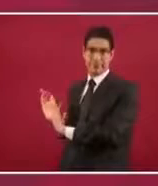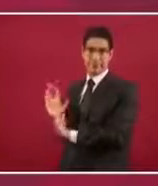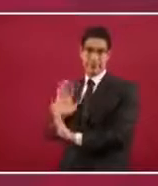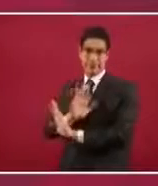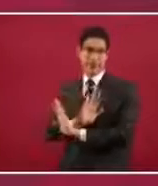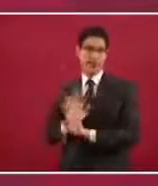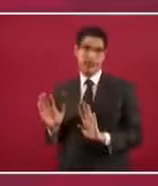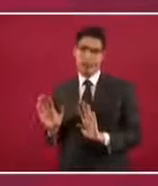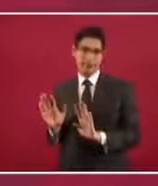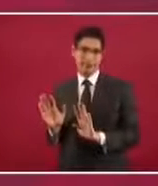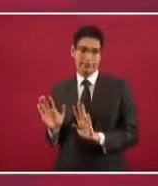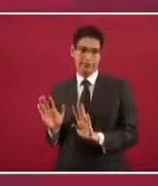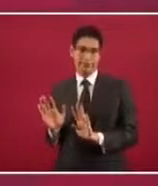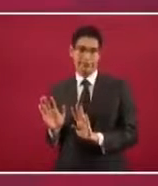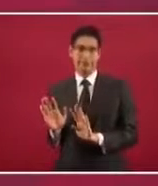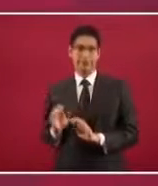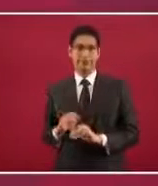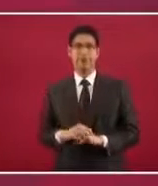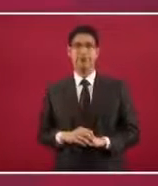neoliberal.